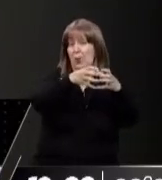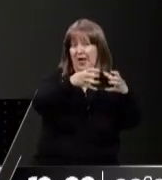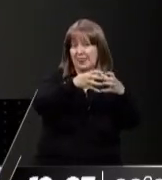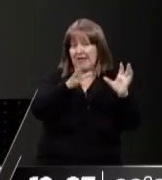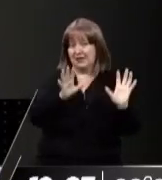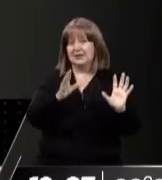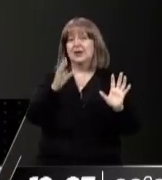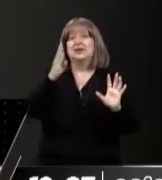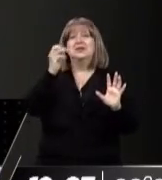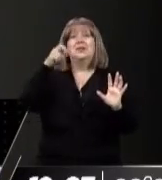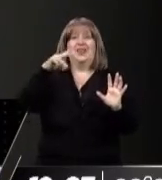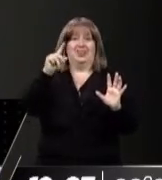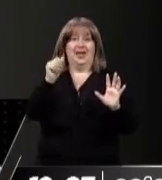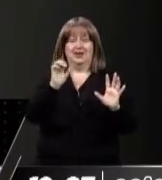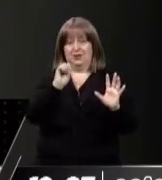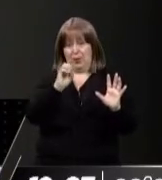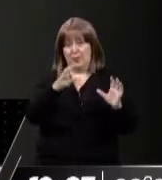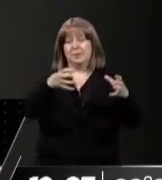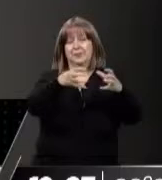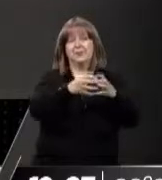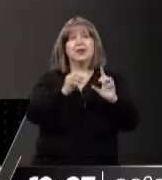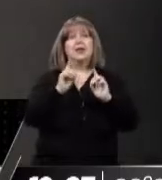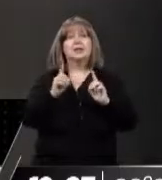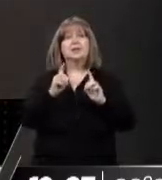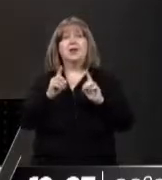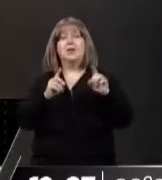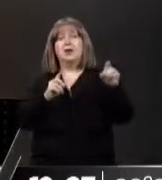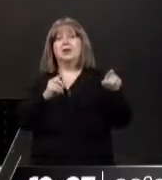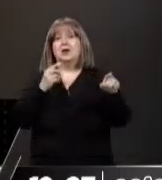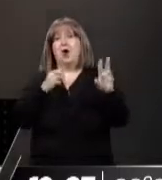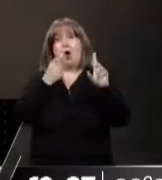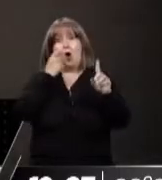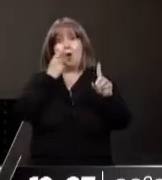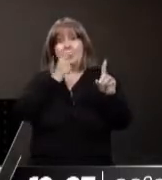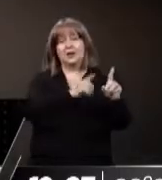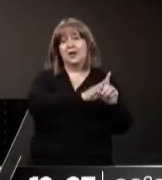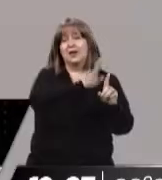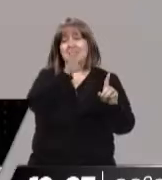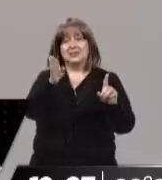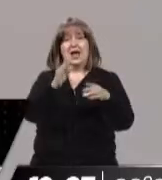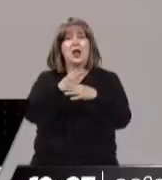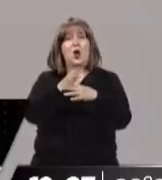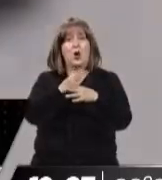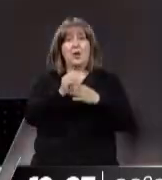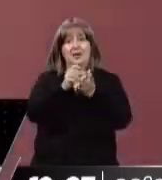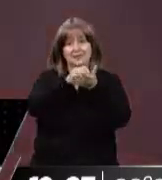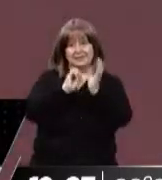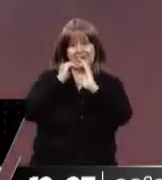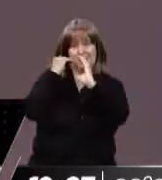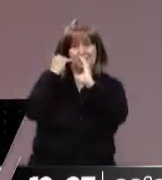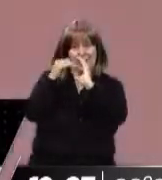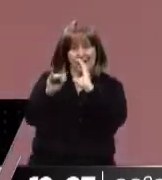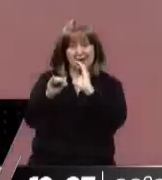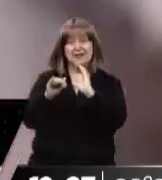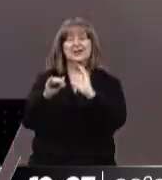esta situación ya también hubo un mensaje de esa bajo montiel que le envió a brenda uliarte soy donde también